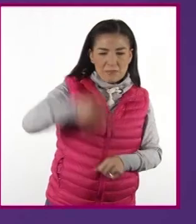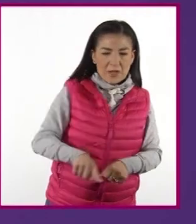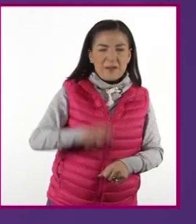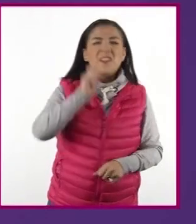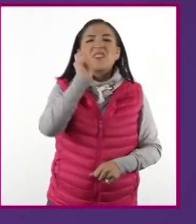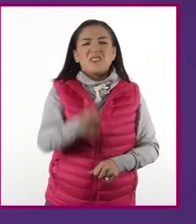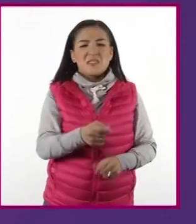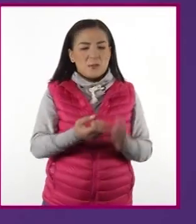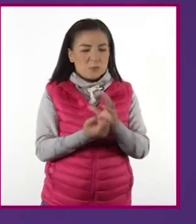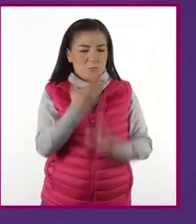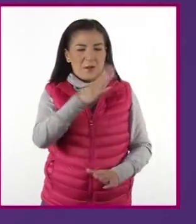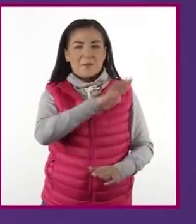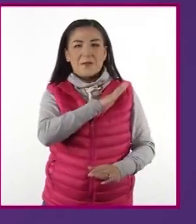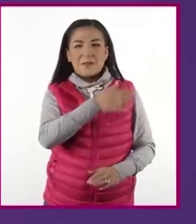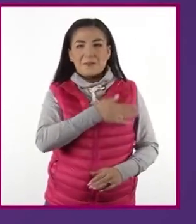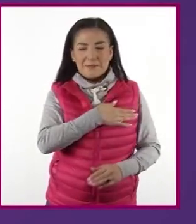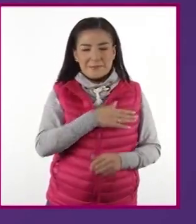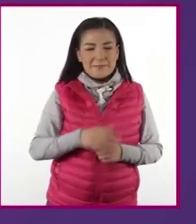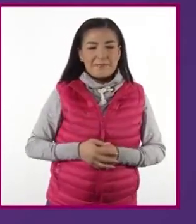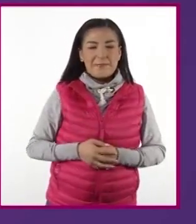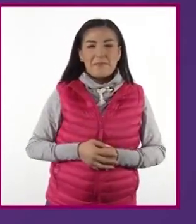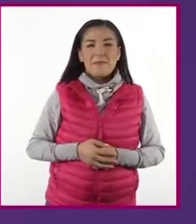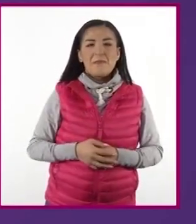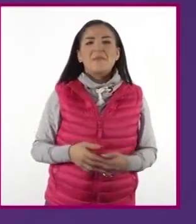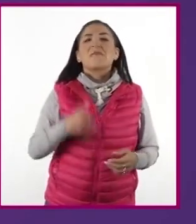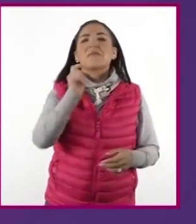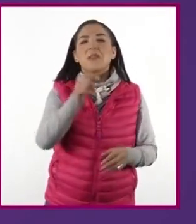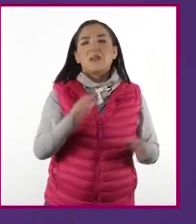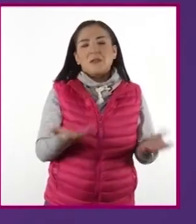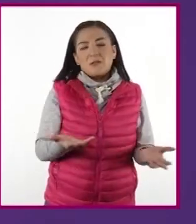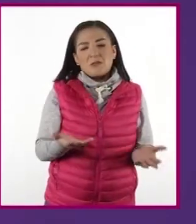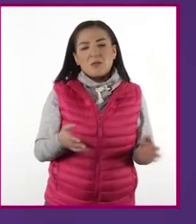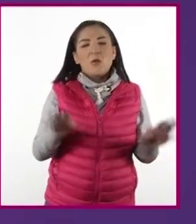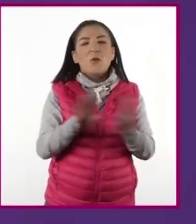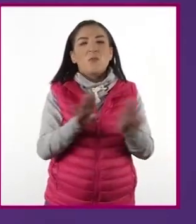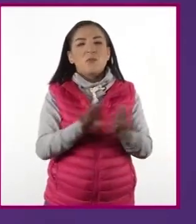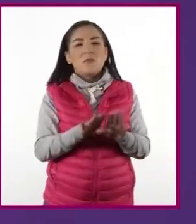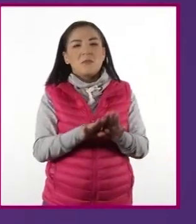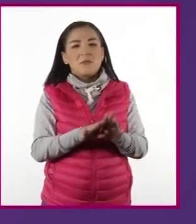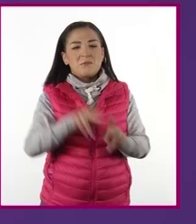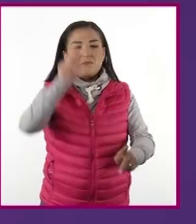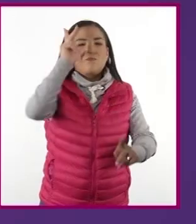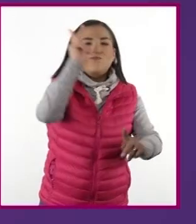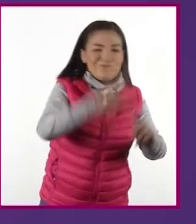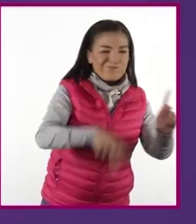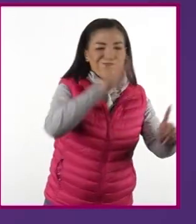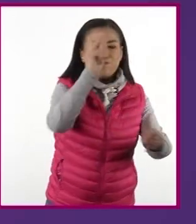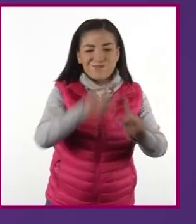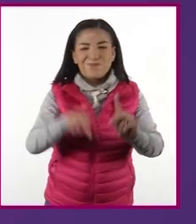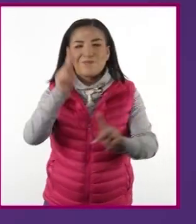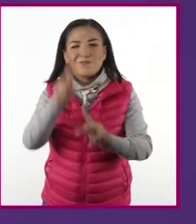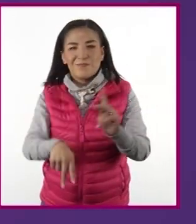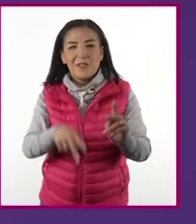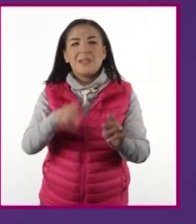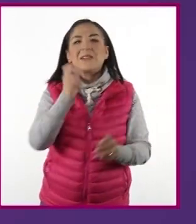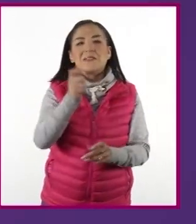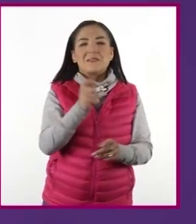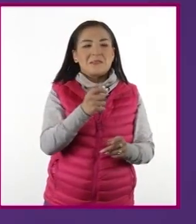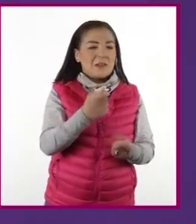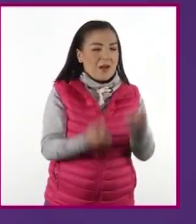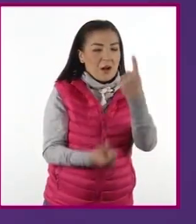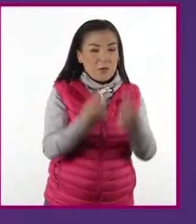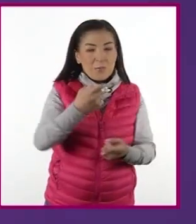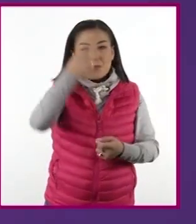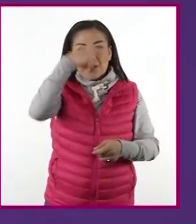la Nueva España. Significa, desde luego, que va a haber impedimentos para que ciertos